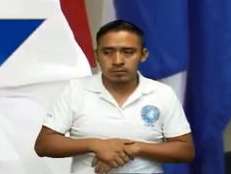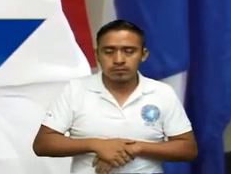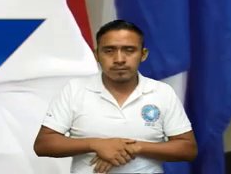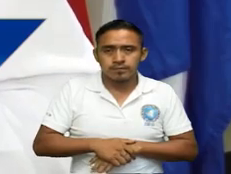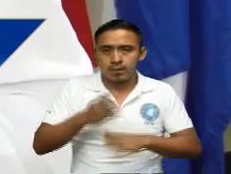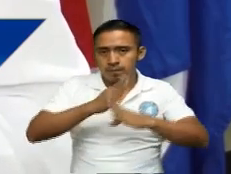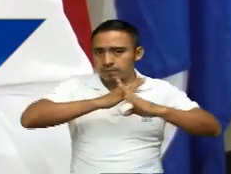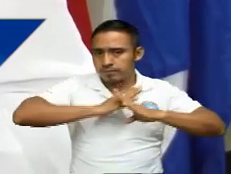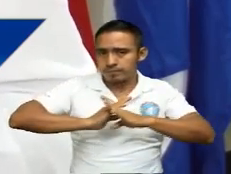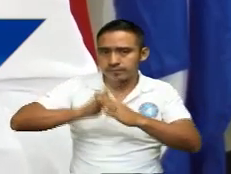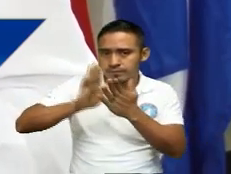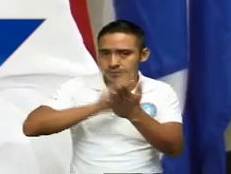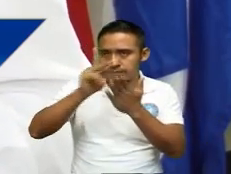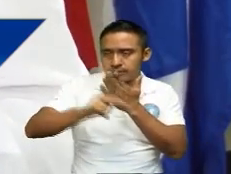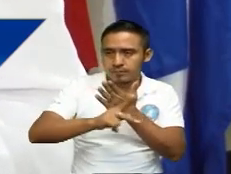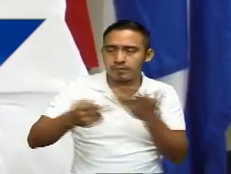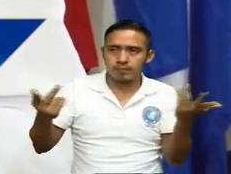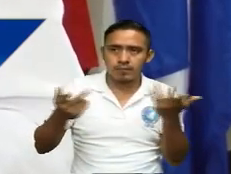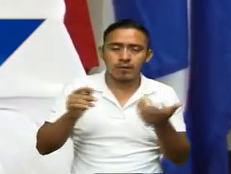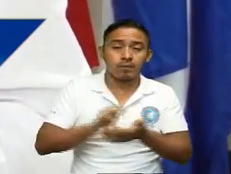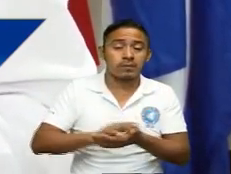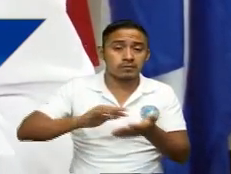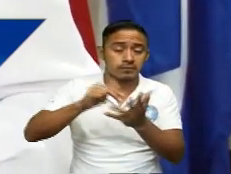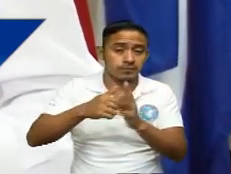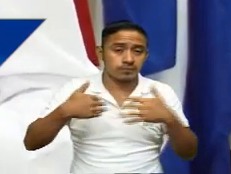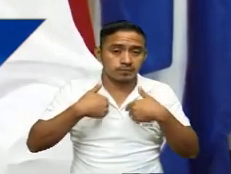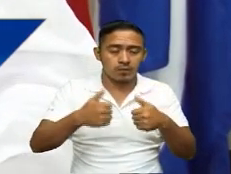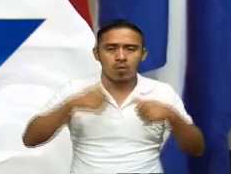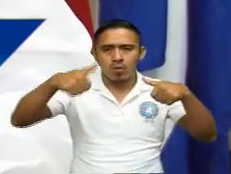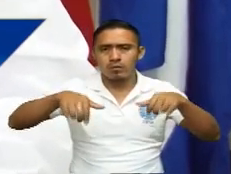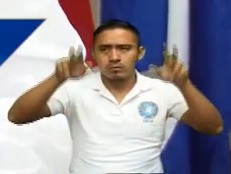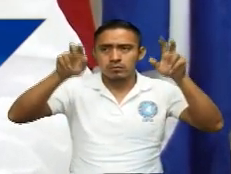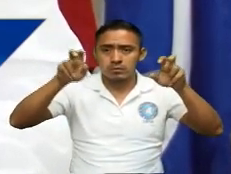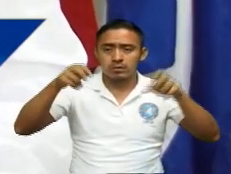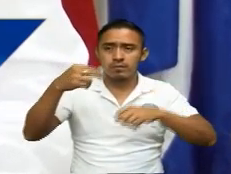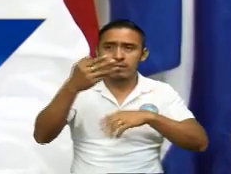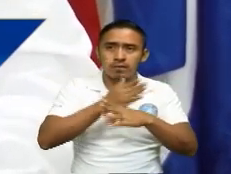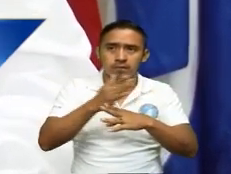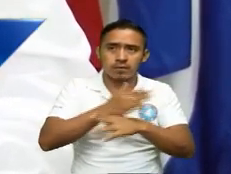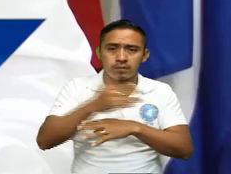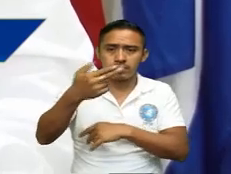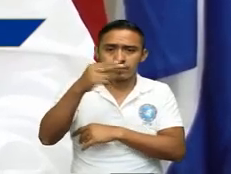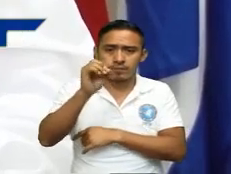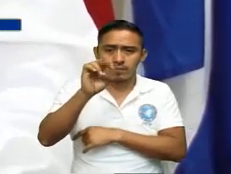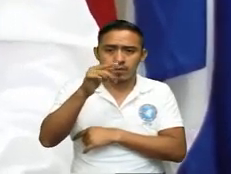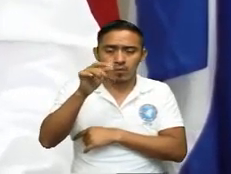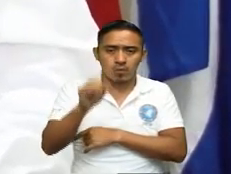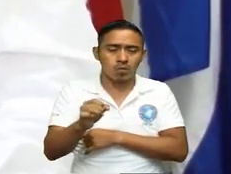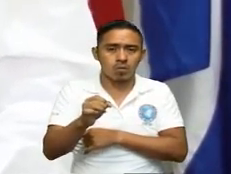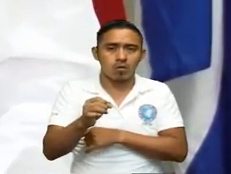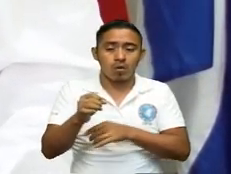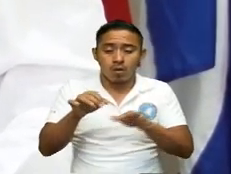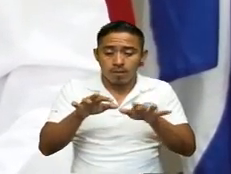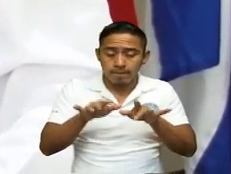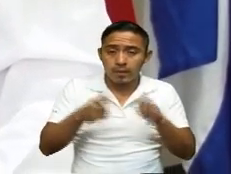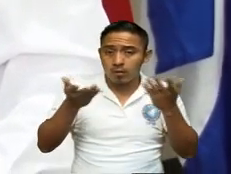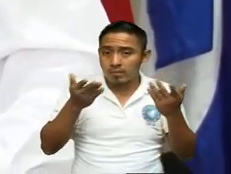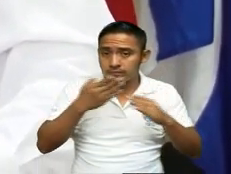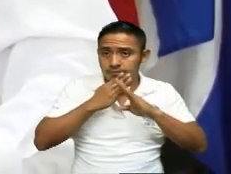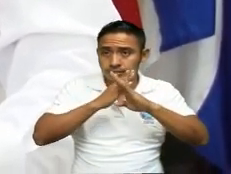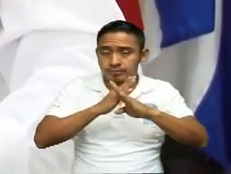Prevenir es Salud. Hoy estamos conversando sobre los hongos en la piel y cómo prevenirlos.